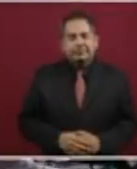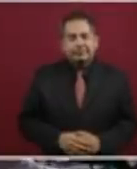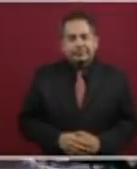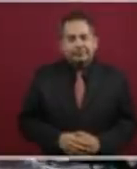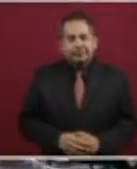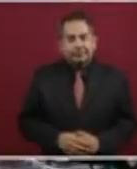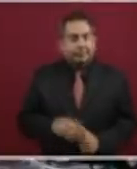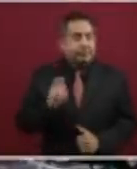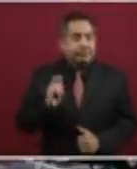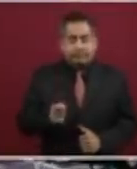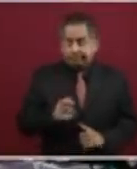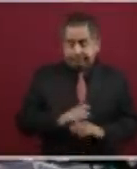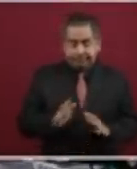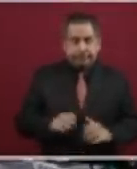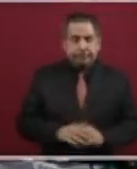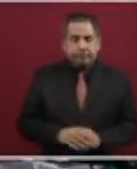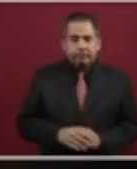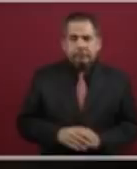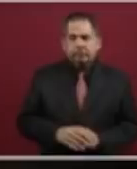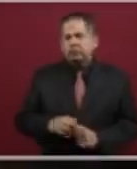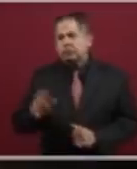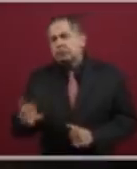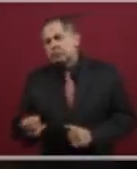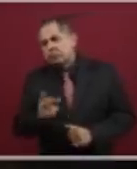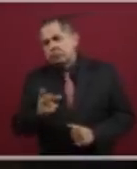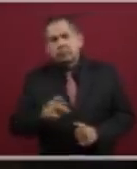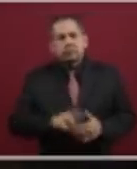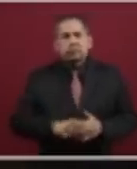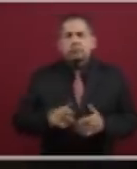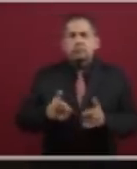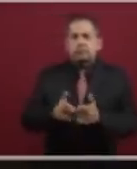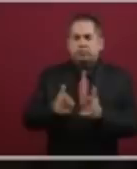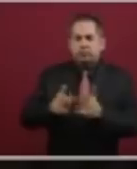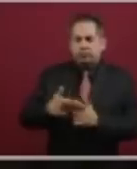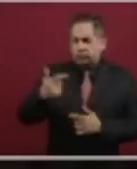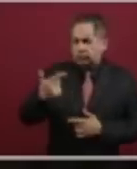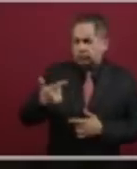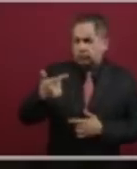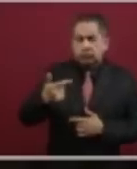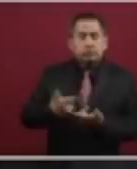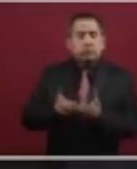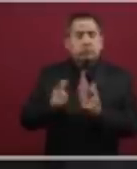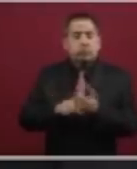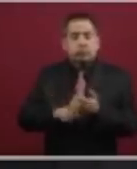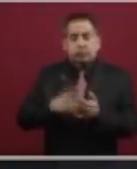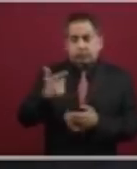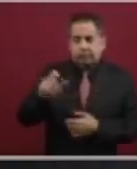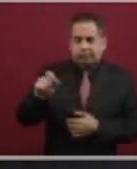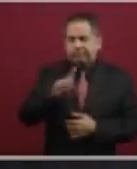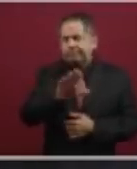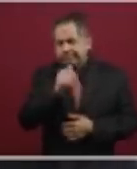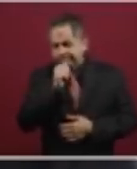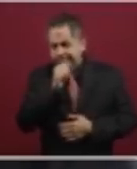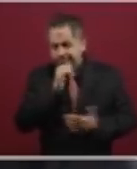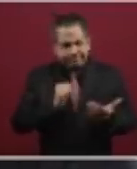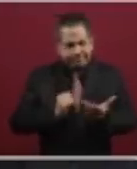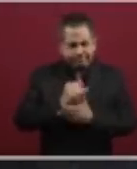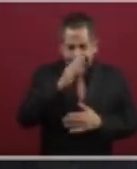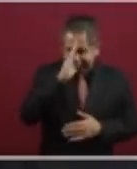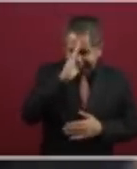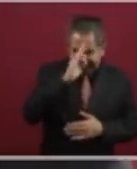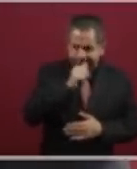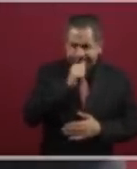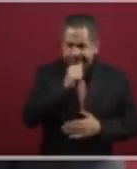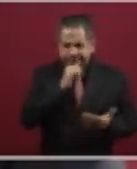Lo otro… Sobre su participación en el G20 en Japón. Lo estoy analizando, todavía no lo